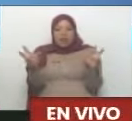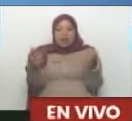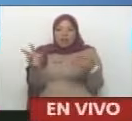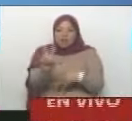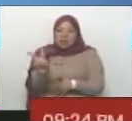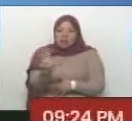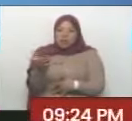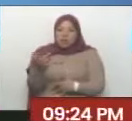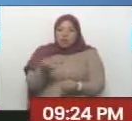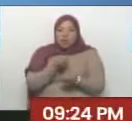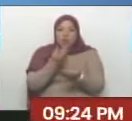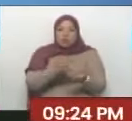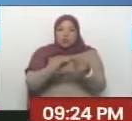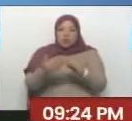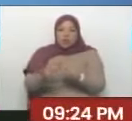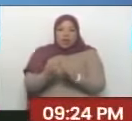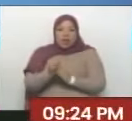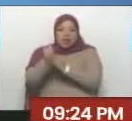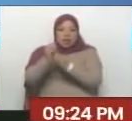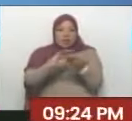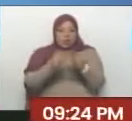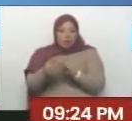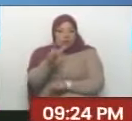Consejo Comunal, con el liderazgo popular.